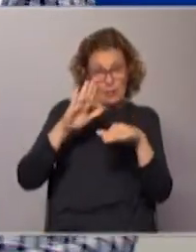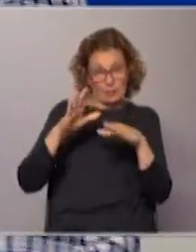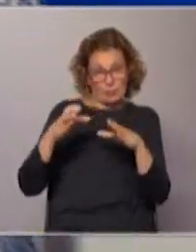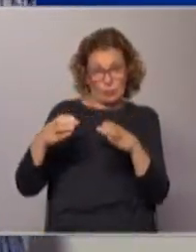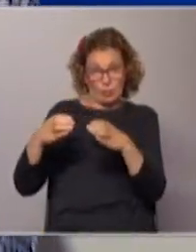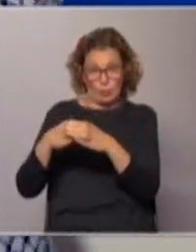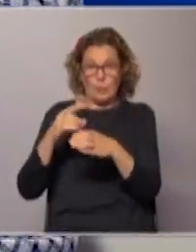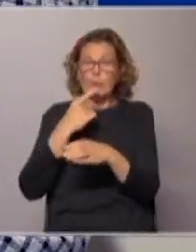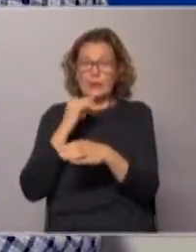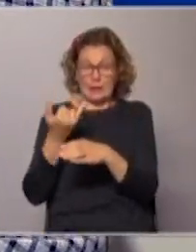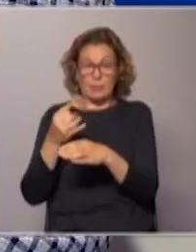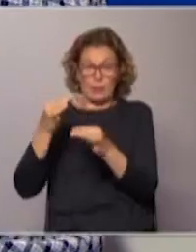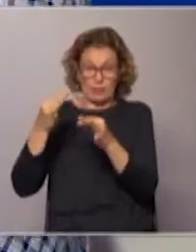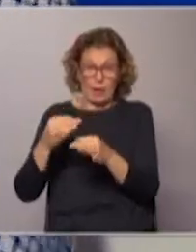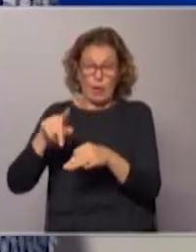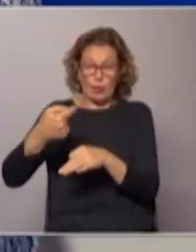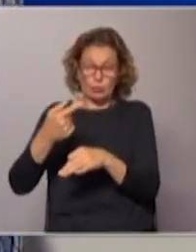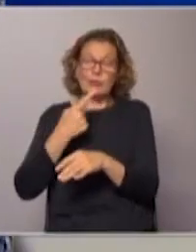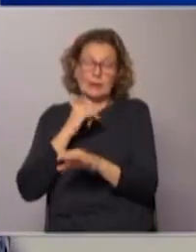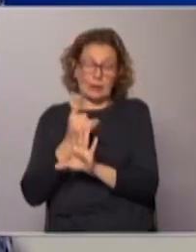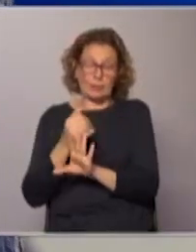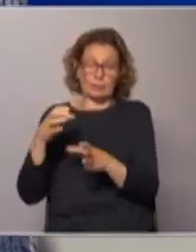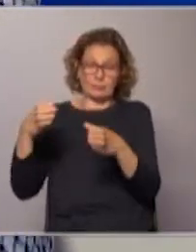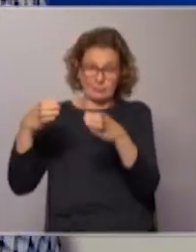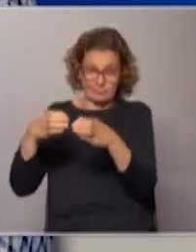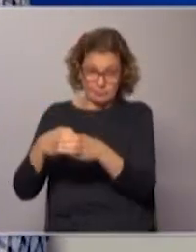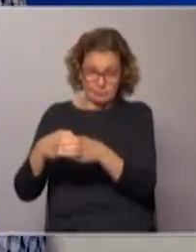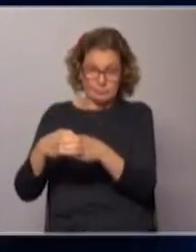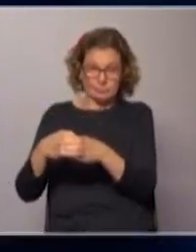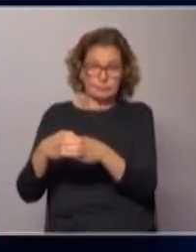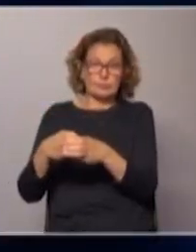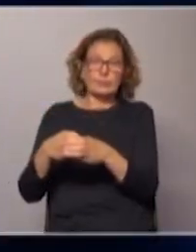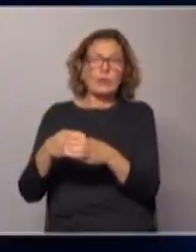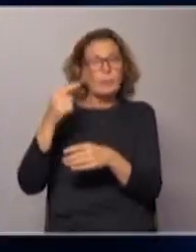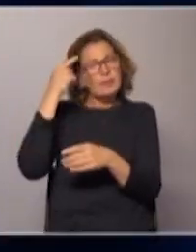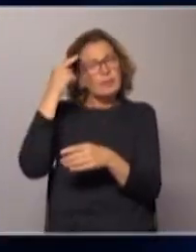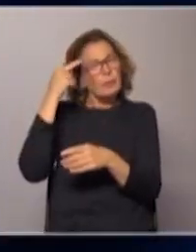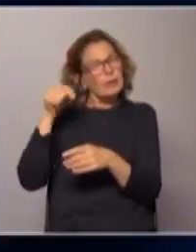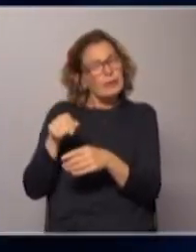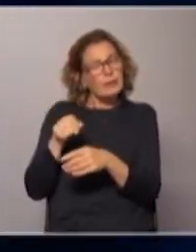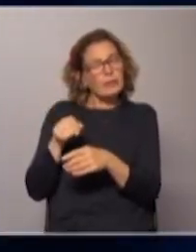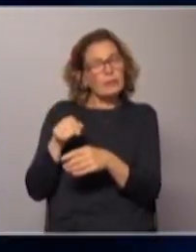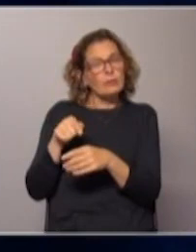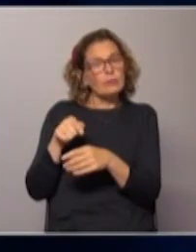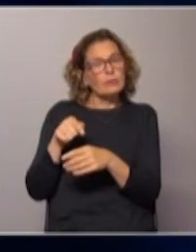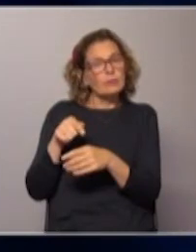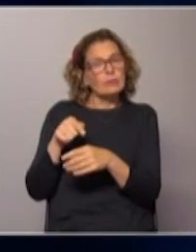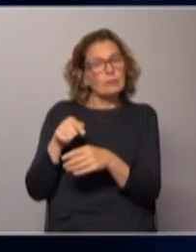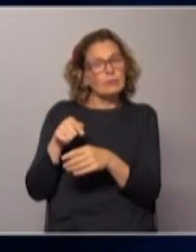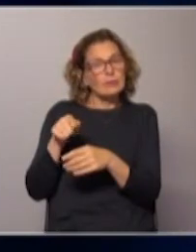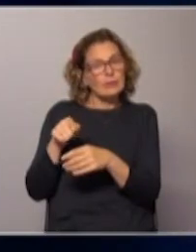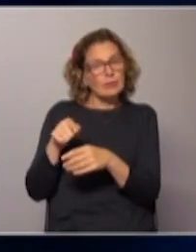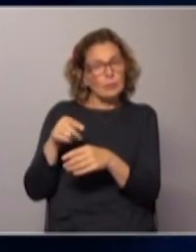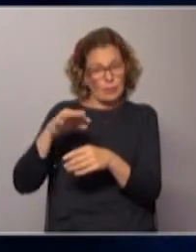vamos a poner un ejemplo real porque pueden haber otros pero puede haber este es un ejemplo real supongamos que incide en el hecho porque no